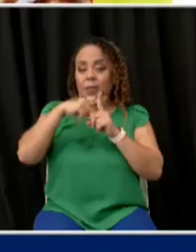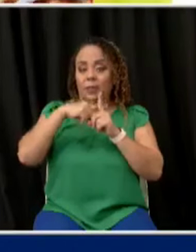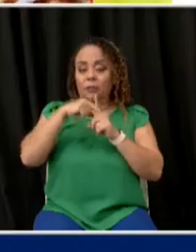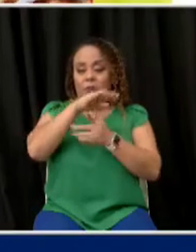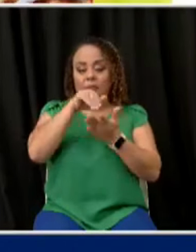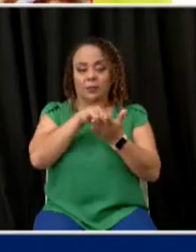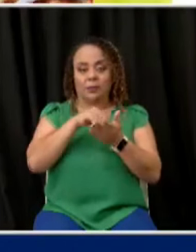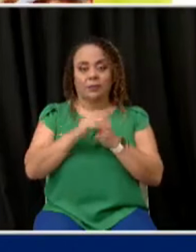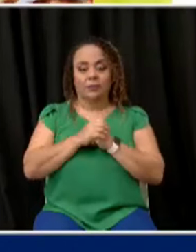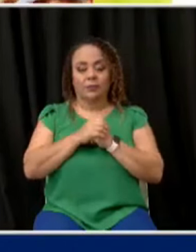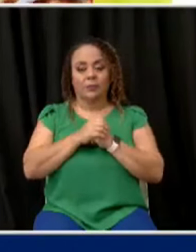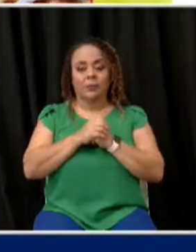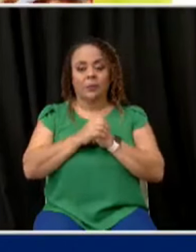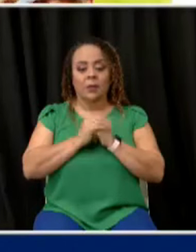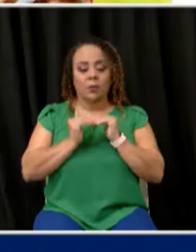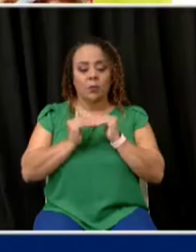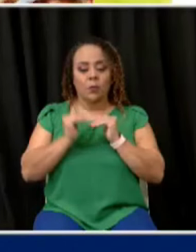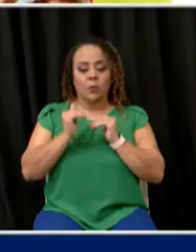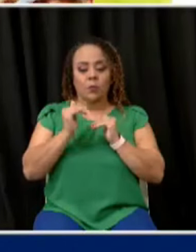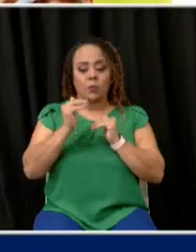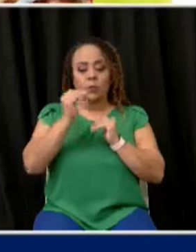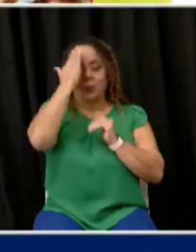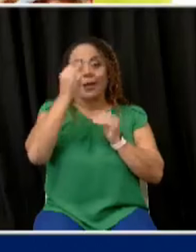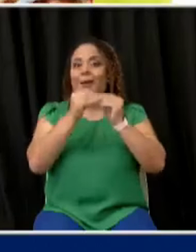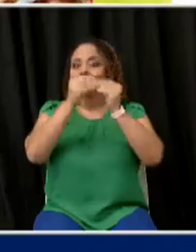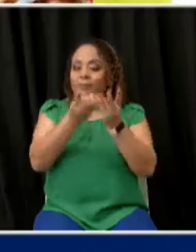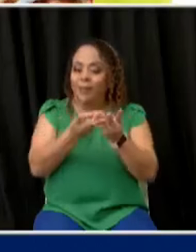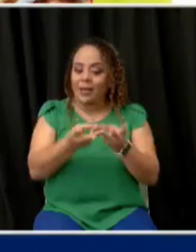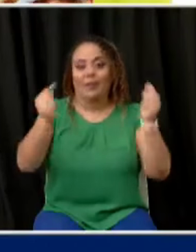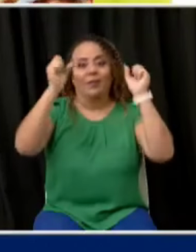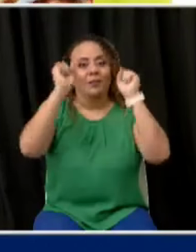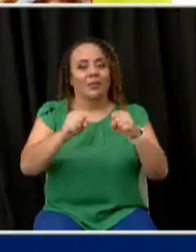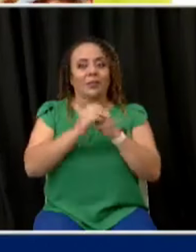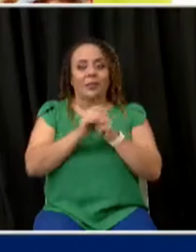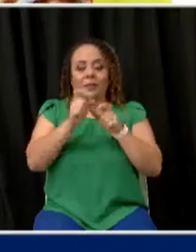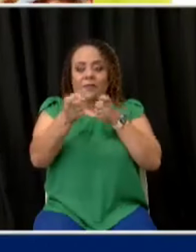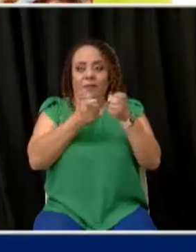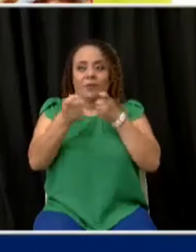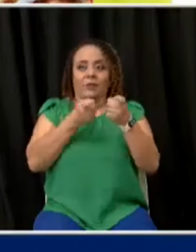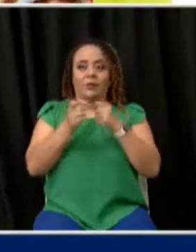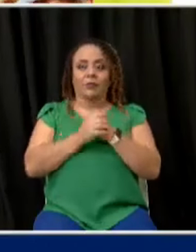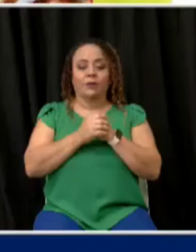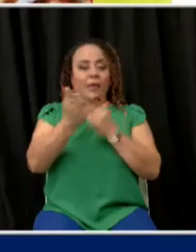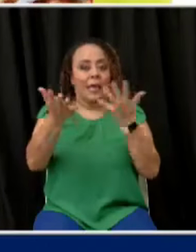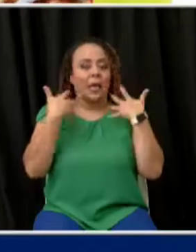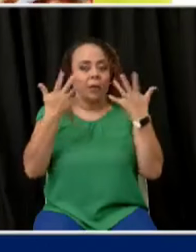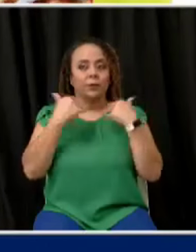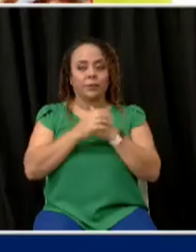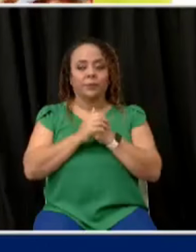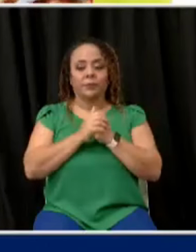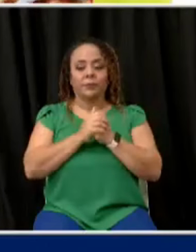central está aumentando, porque ha perdido la capacidad de regulación del calor, que eso es fundamental que lo